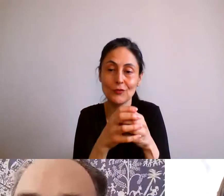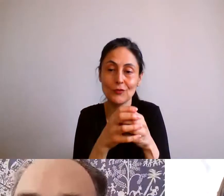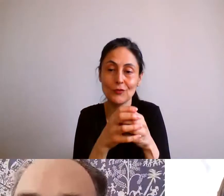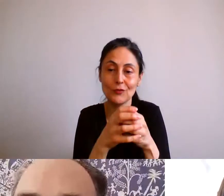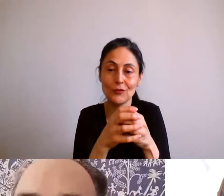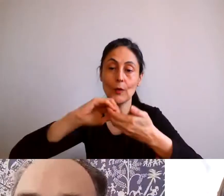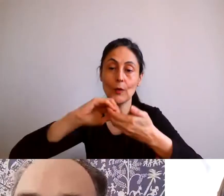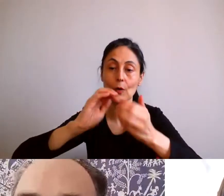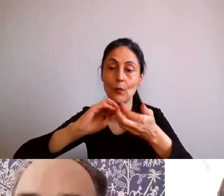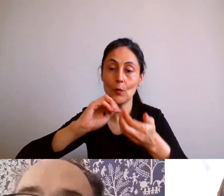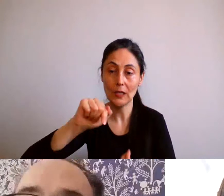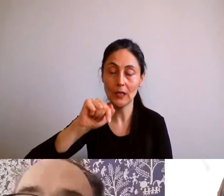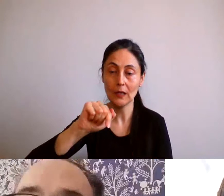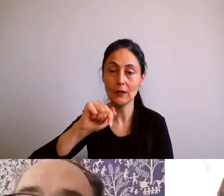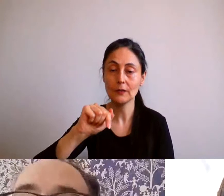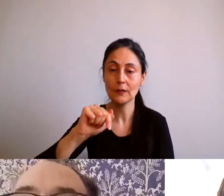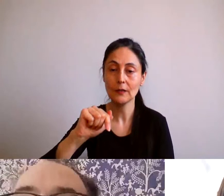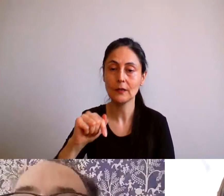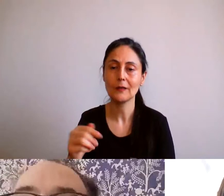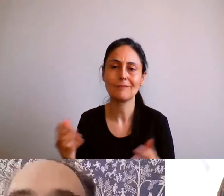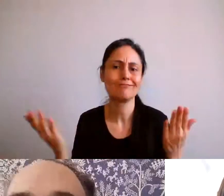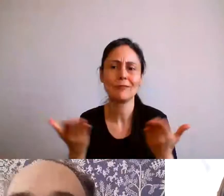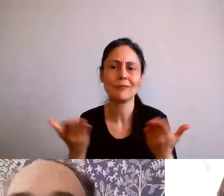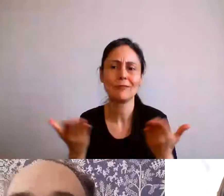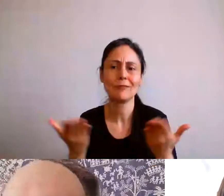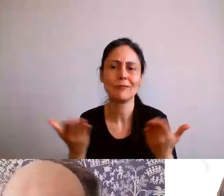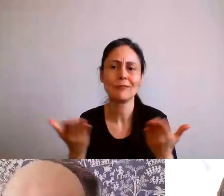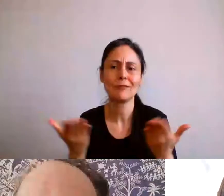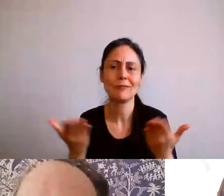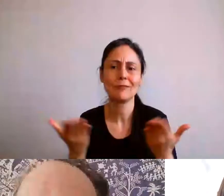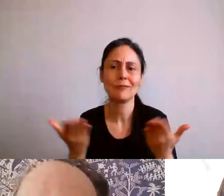sería si eso tenemos que agregar terapia, enfermería, eh,